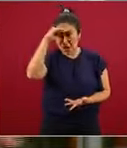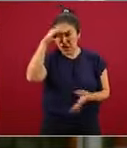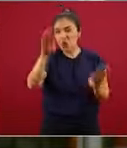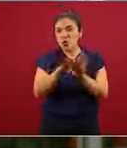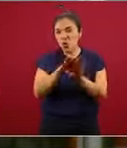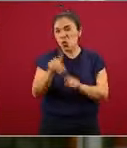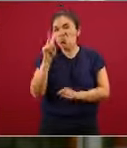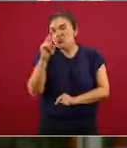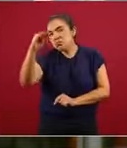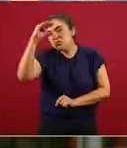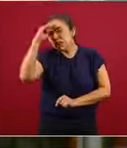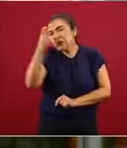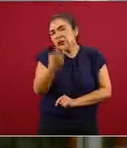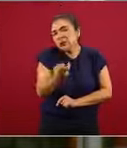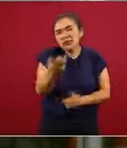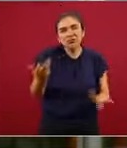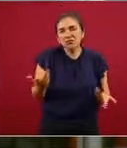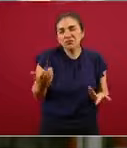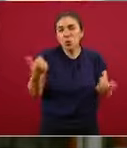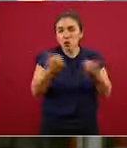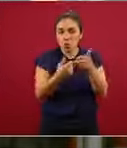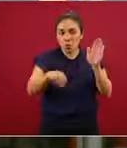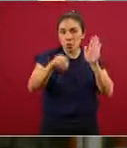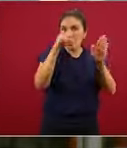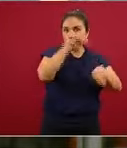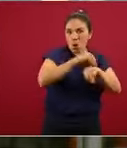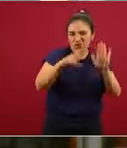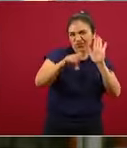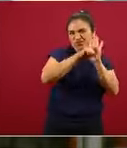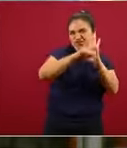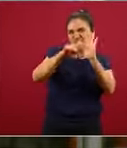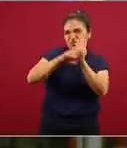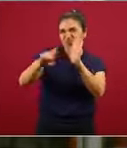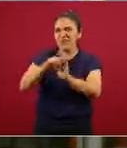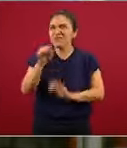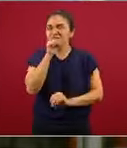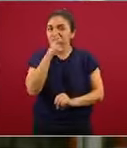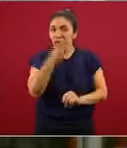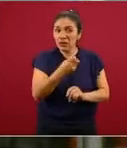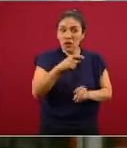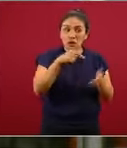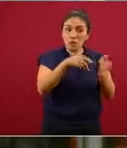cómo lo ve? En los etiquetados, este producto mata.